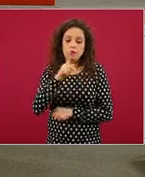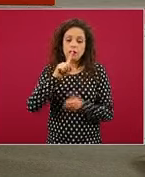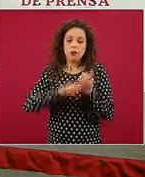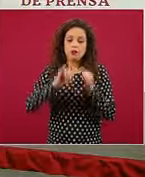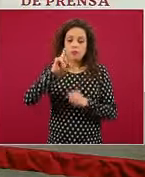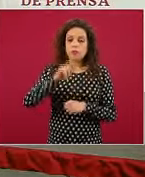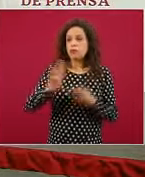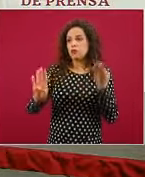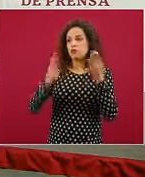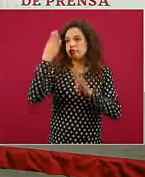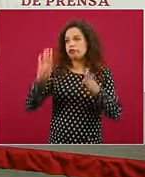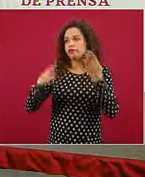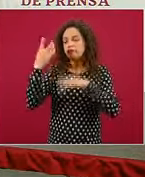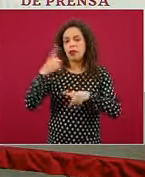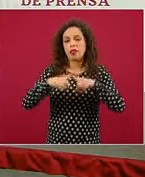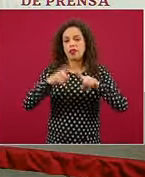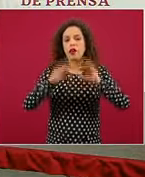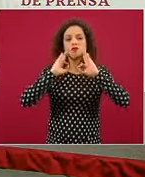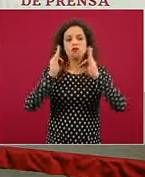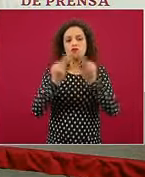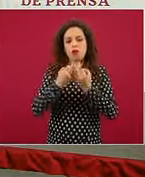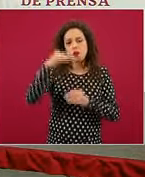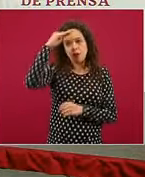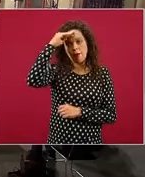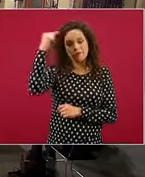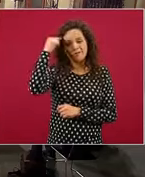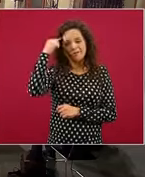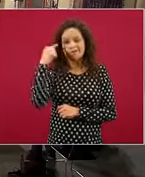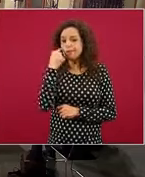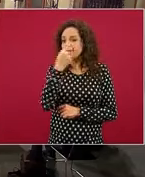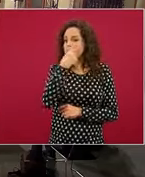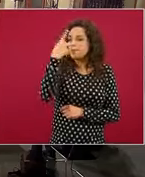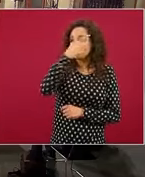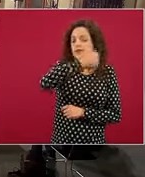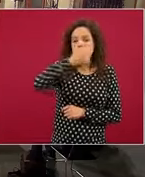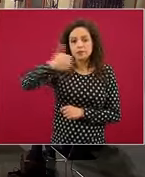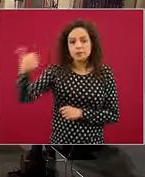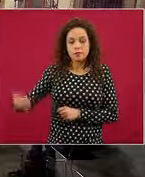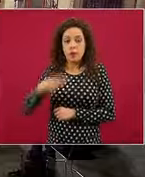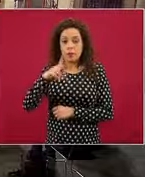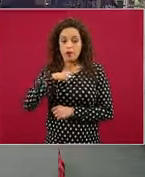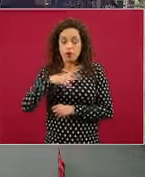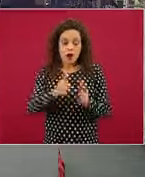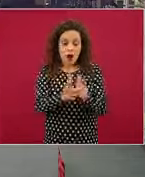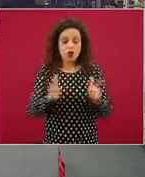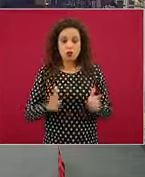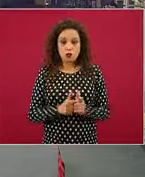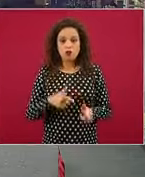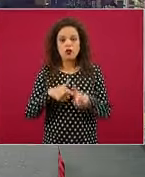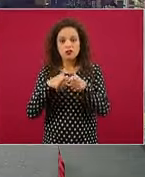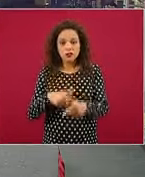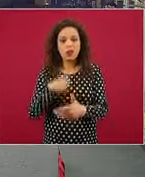existen distintos tipos de pensamiento. Hay gente que persiste y organizaciones que persisten en